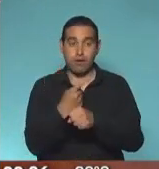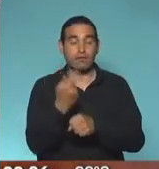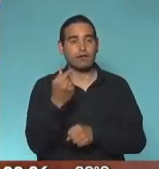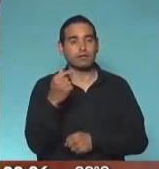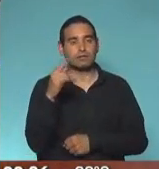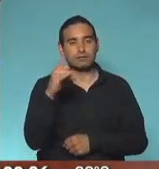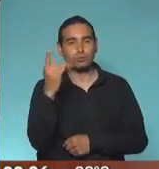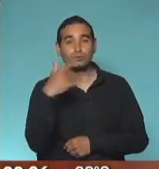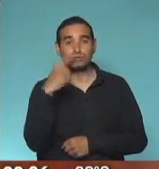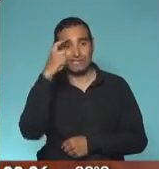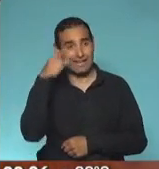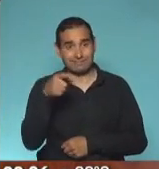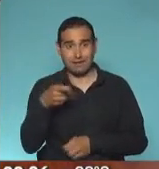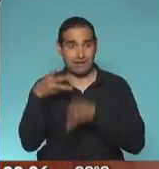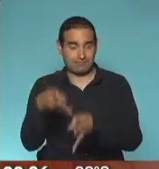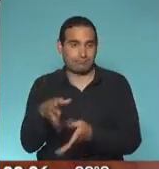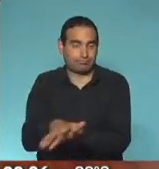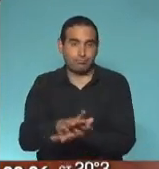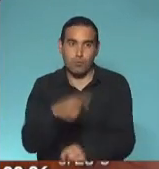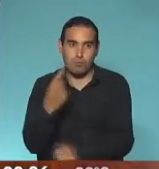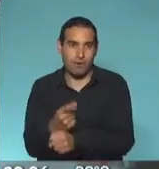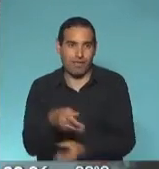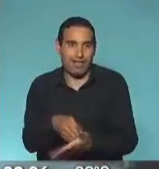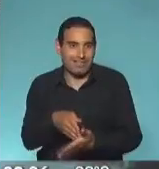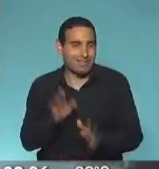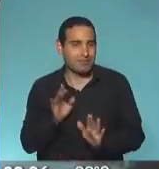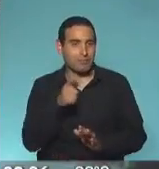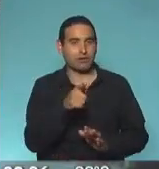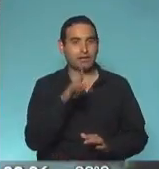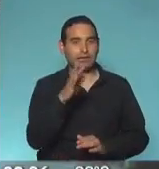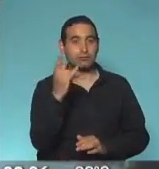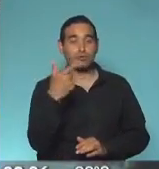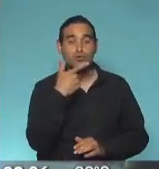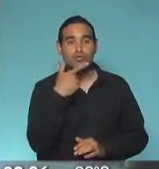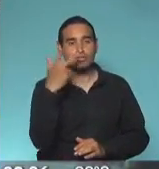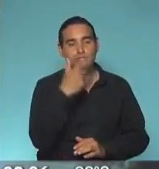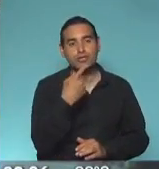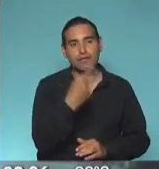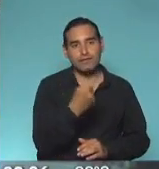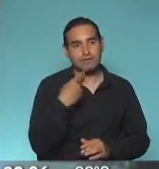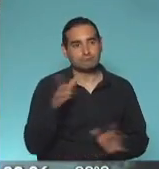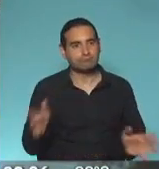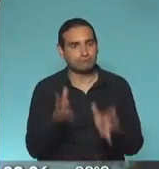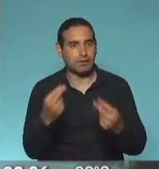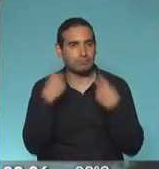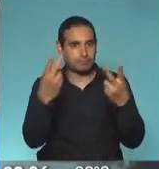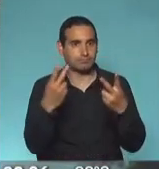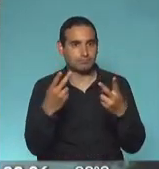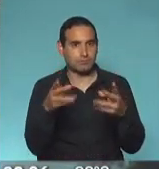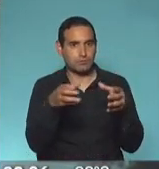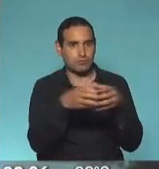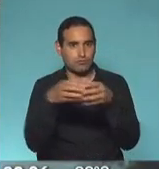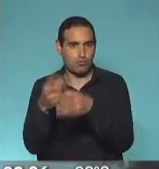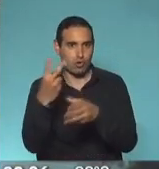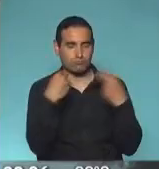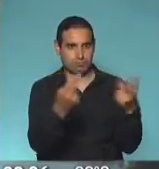no los arrase. Porque como recordemos la Guerra del Golfo, lo que hizo George Bush padre fue alimentar dos rebeliones, una chiita en el sur y una kurda en el norte.